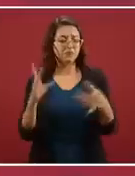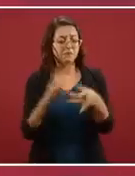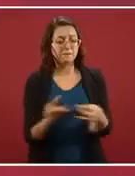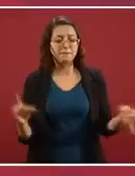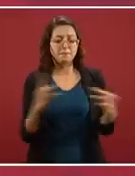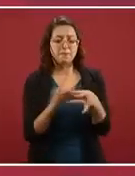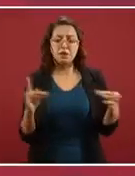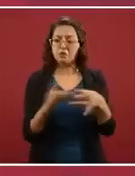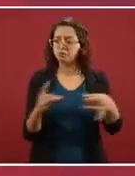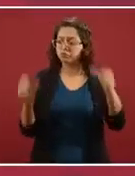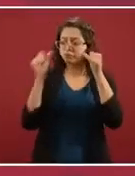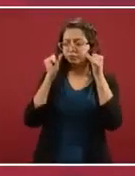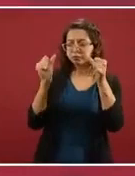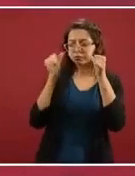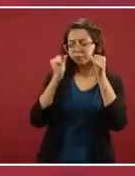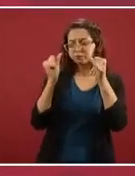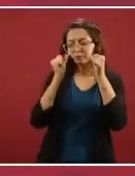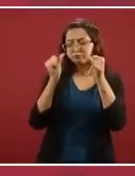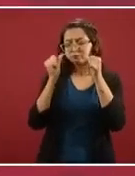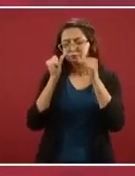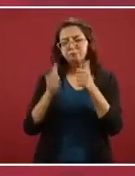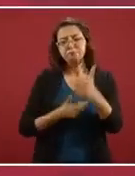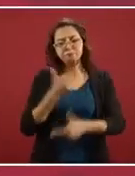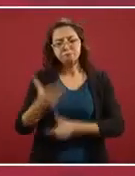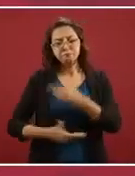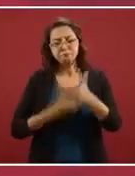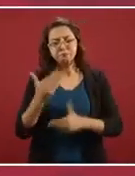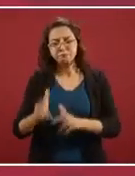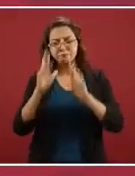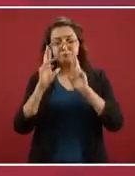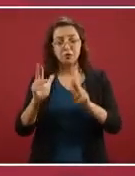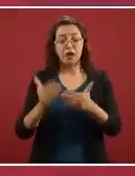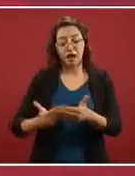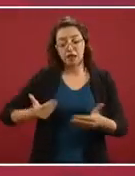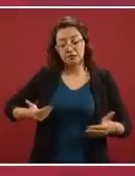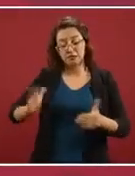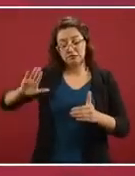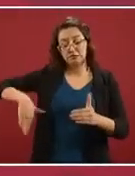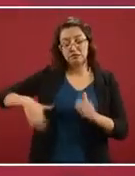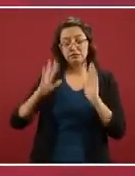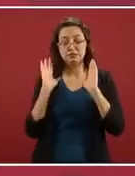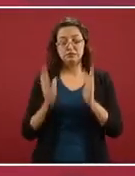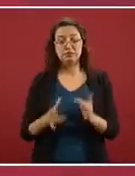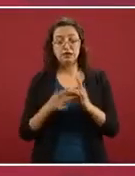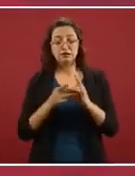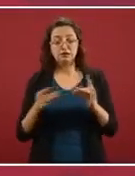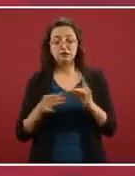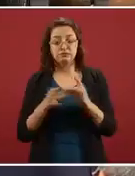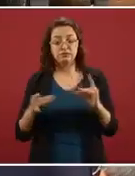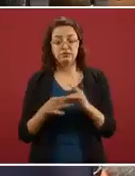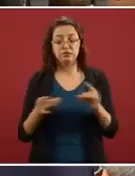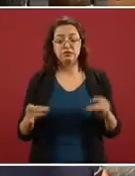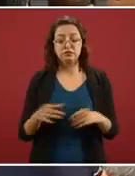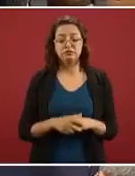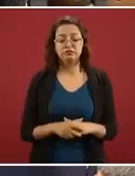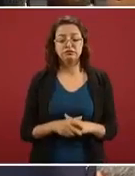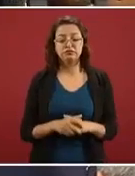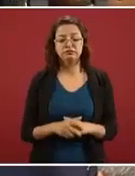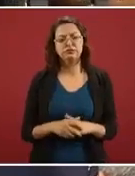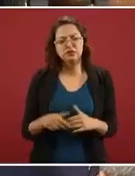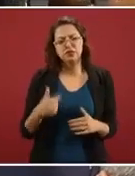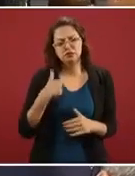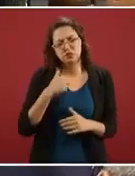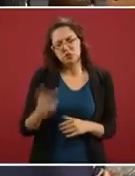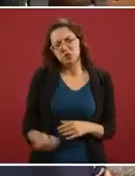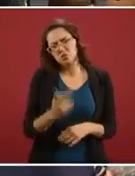les va a escuchar con mucho respeto. Ya expliqué quién es Ricardo Valer. Porque justamente